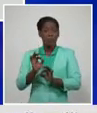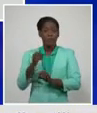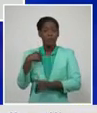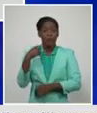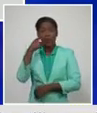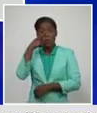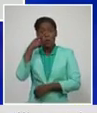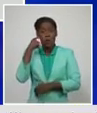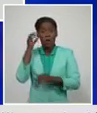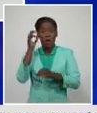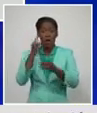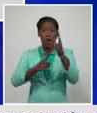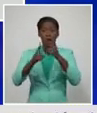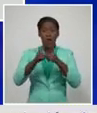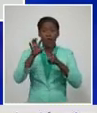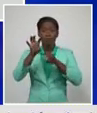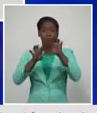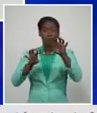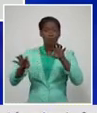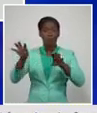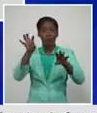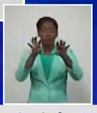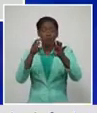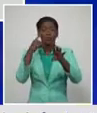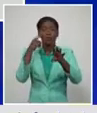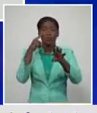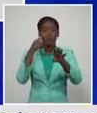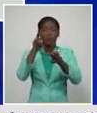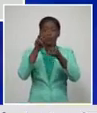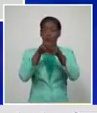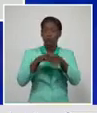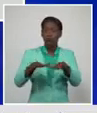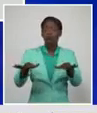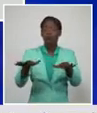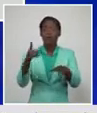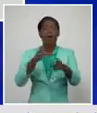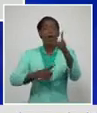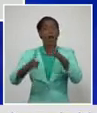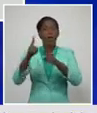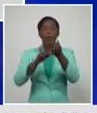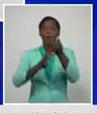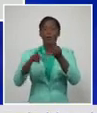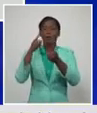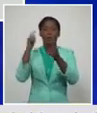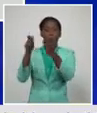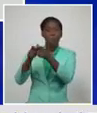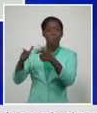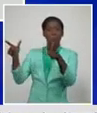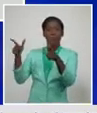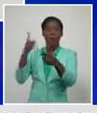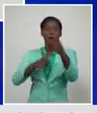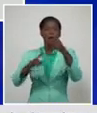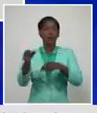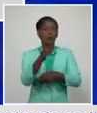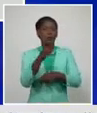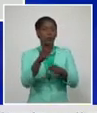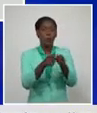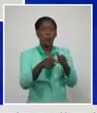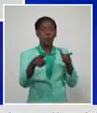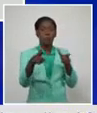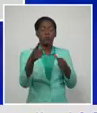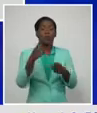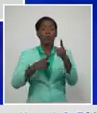en todo nuestro territorio. Unas provincias más, unos municipios más, pero el